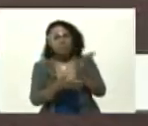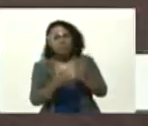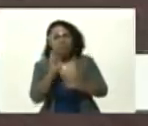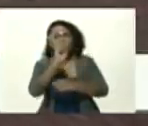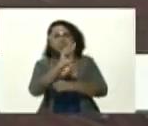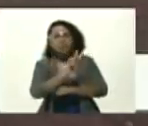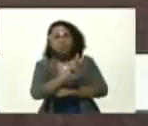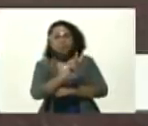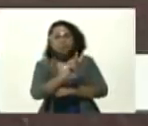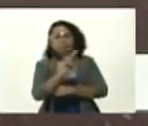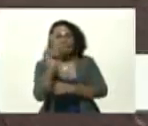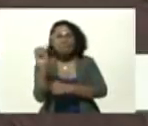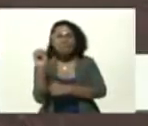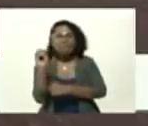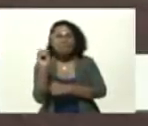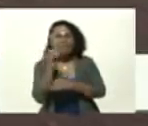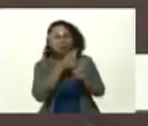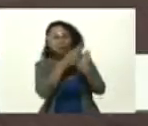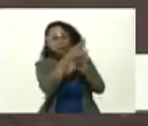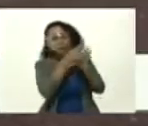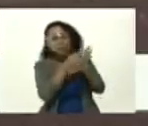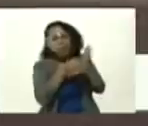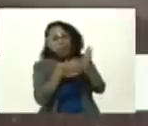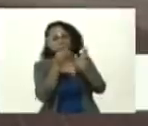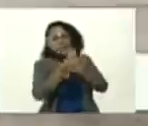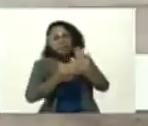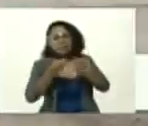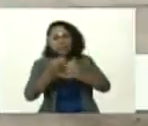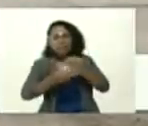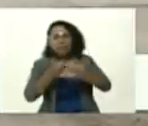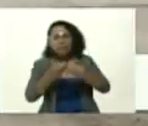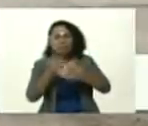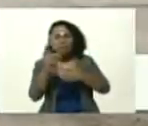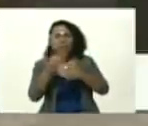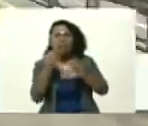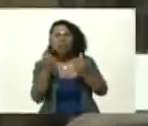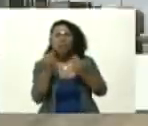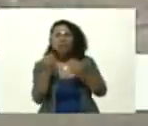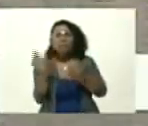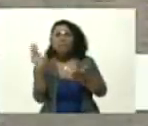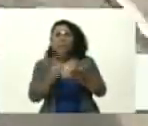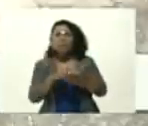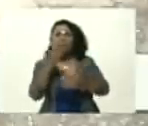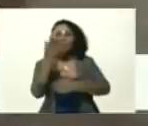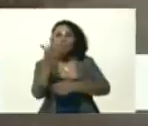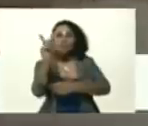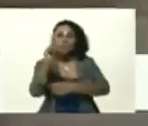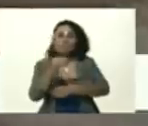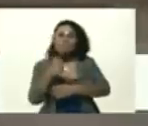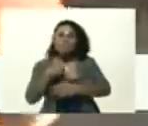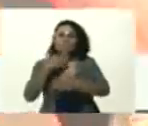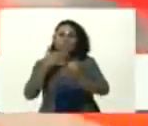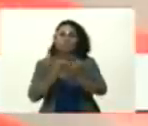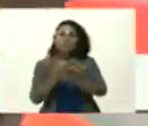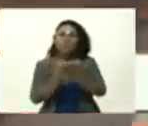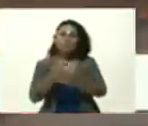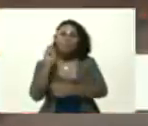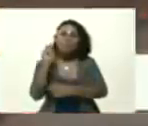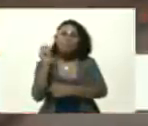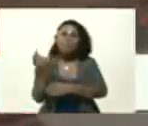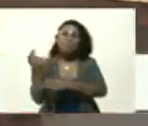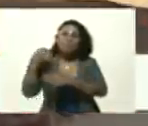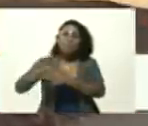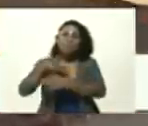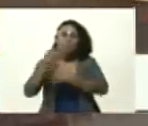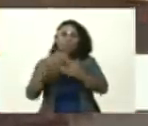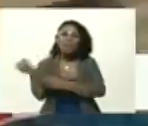200 estructuras que se llaman cobrejuntas, hermano presidente, que fueron recursos asignados también por usted, se los solicité en un punto de cuenta y usted lo